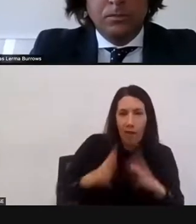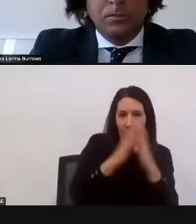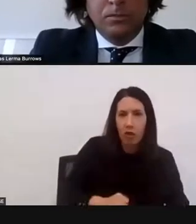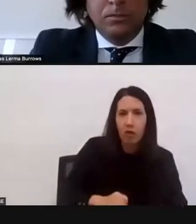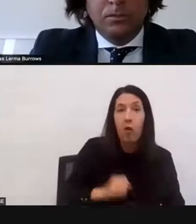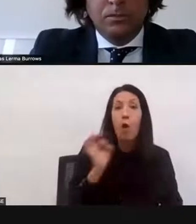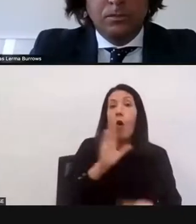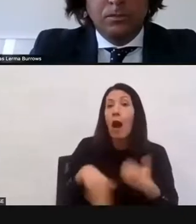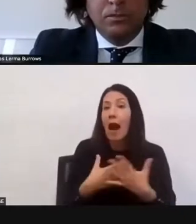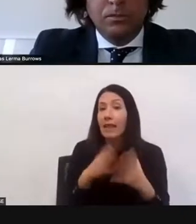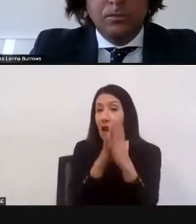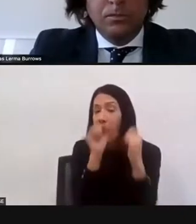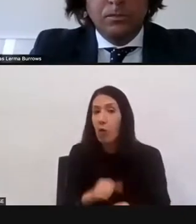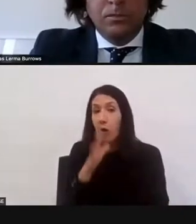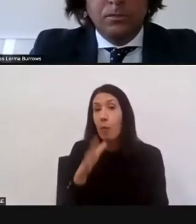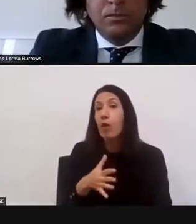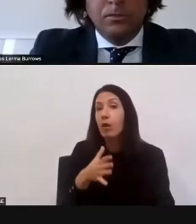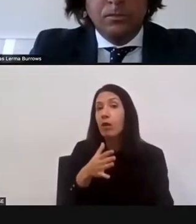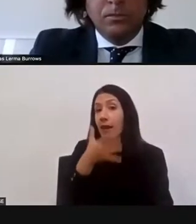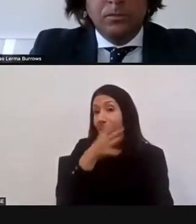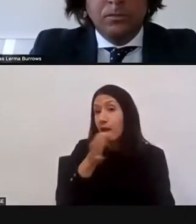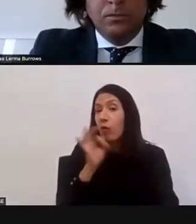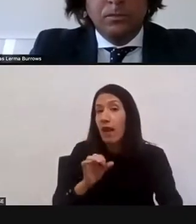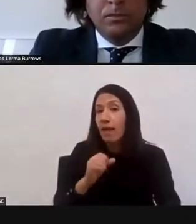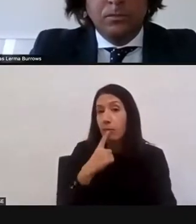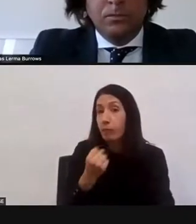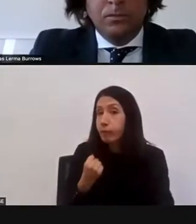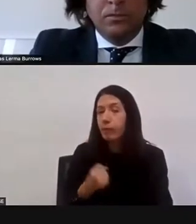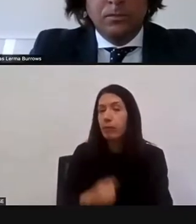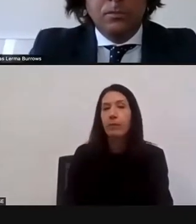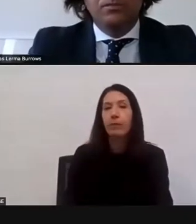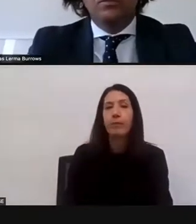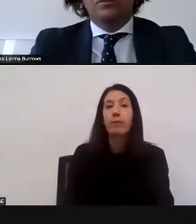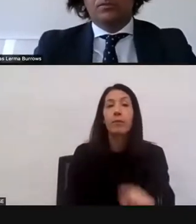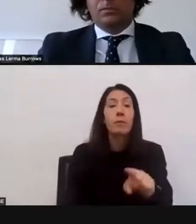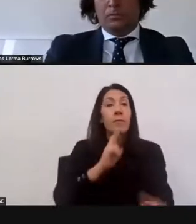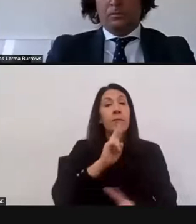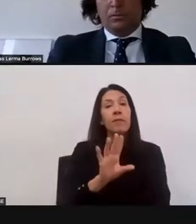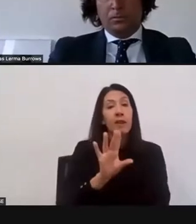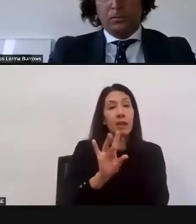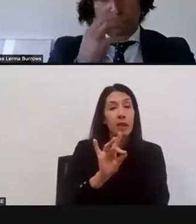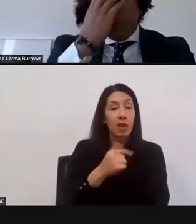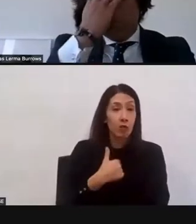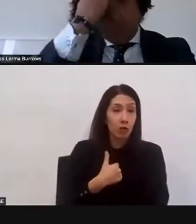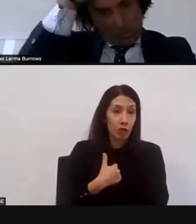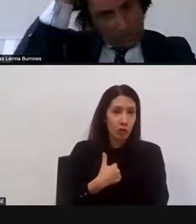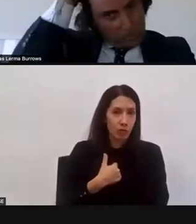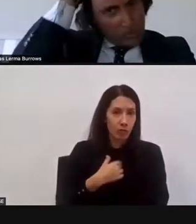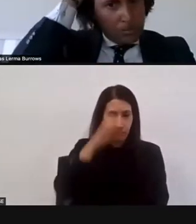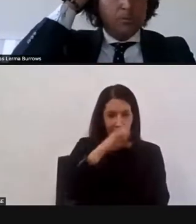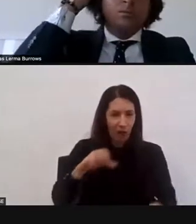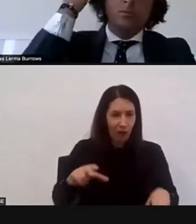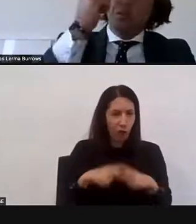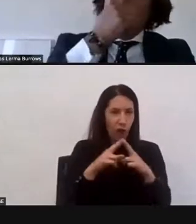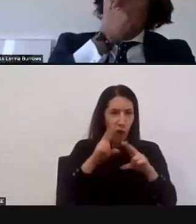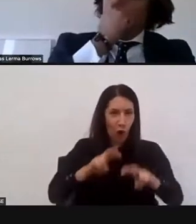como cómplices porque no denuncian? Francisco. Pues sí, a ver, no soy sociólogo,